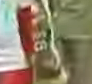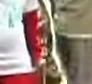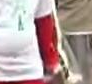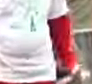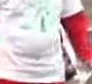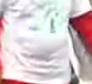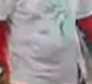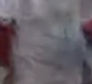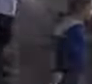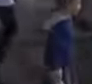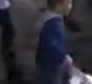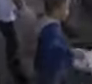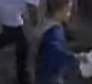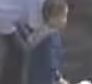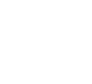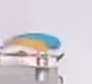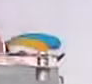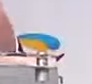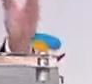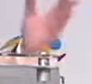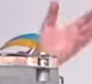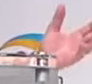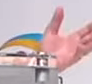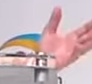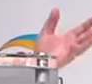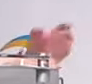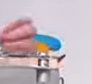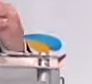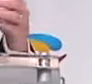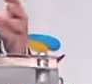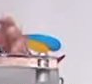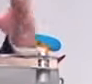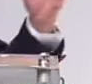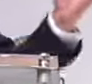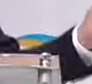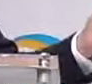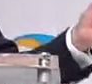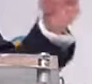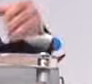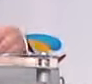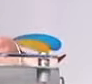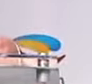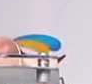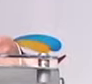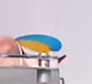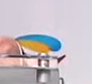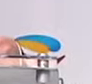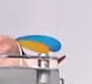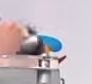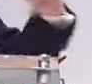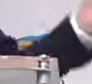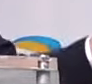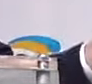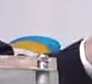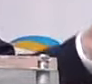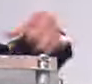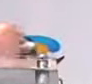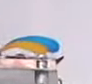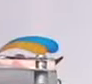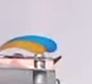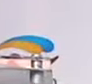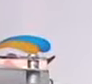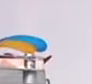para buscar acciones que favorezcan a la nación. Tenemos de alejarnos de este concepto de gobierno y gobernados, donde el gobierno hace todo y